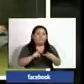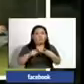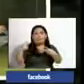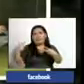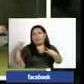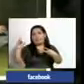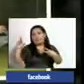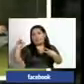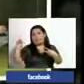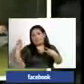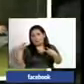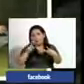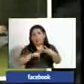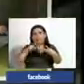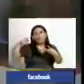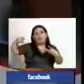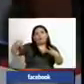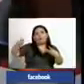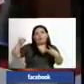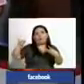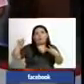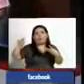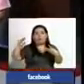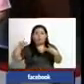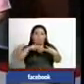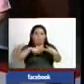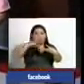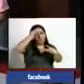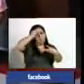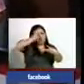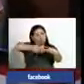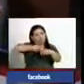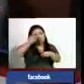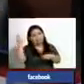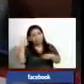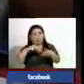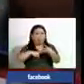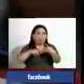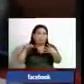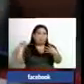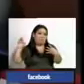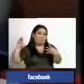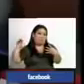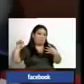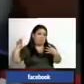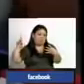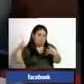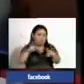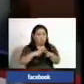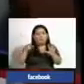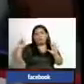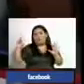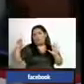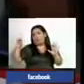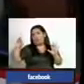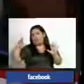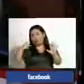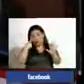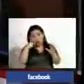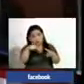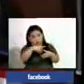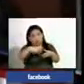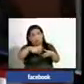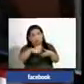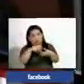Gerson Mayen, Pituca, que había decidido abandonar, Armando Polo, Roberto Carlos Domínguez. Entonces hoy sí estamos